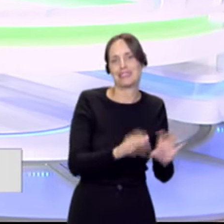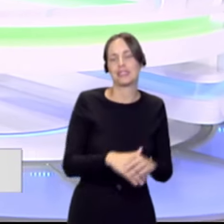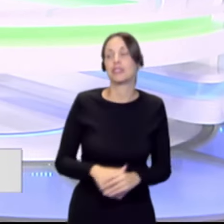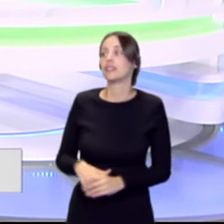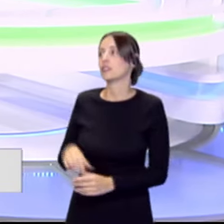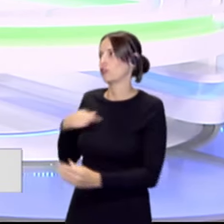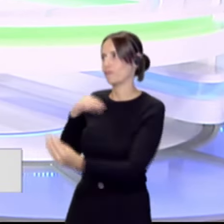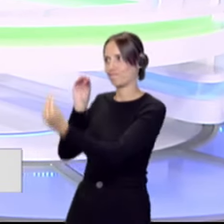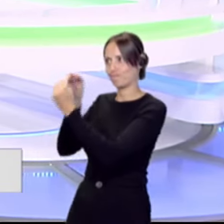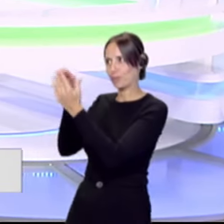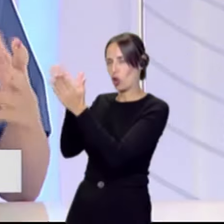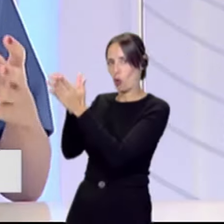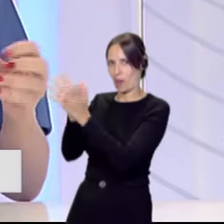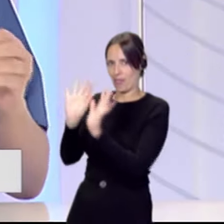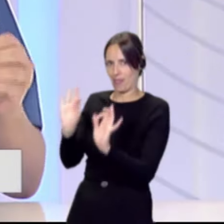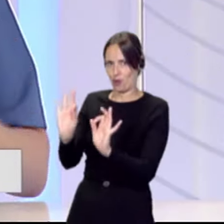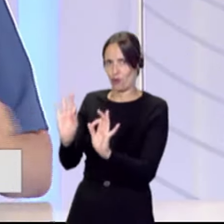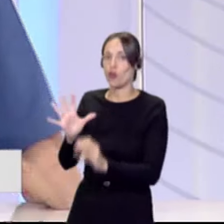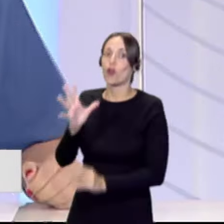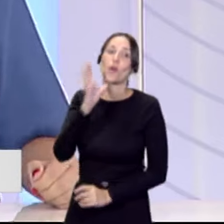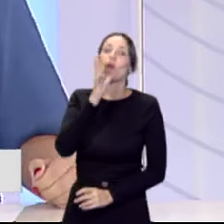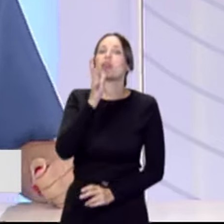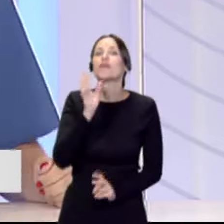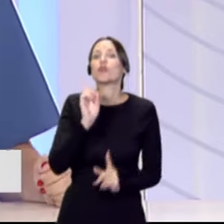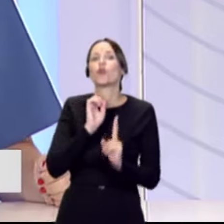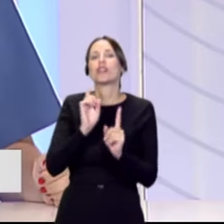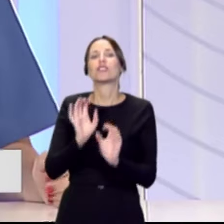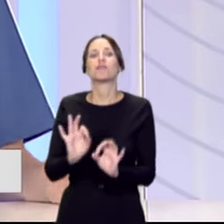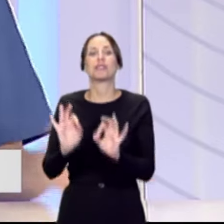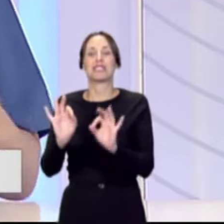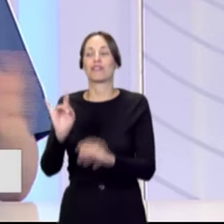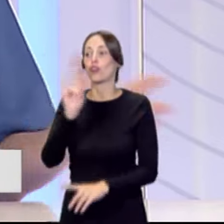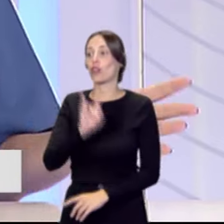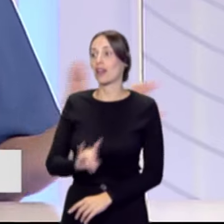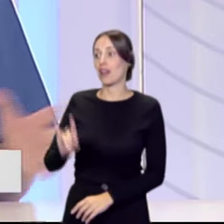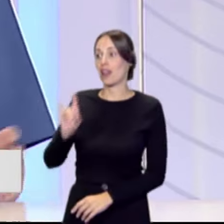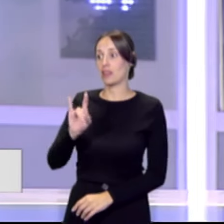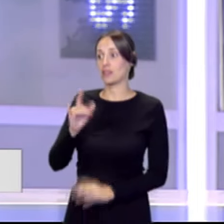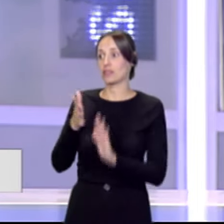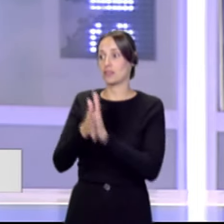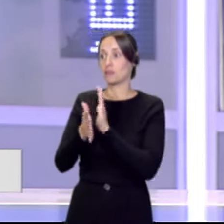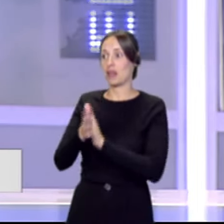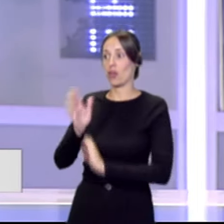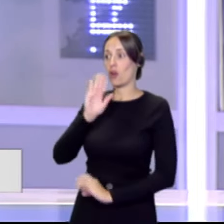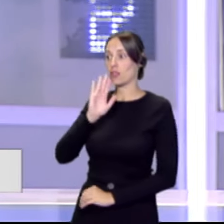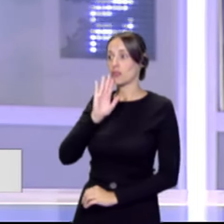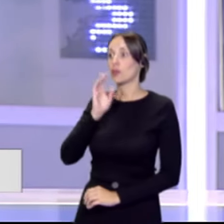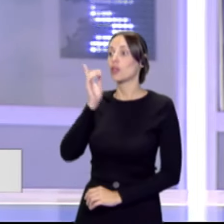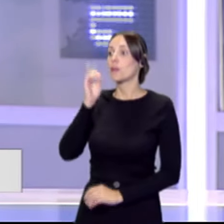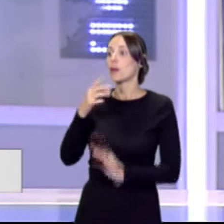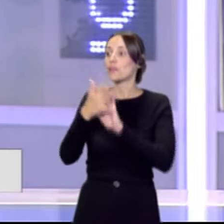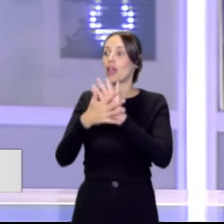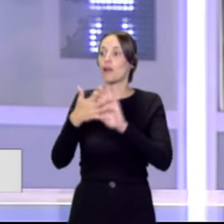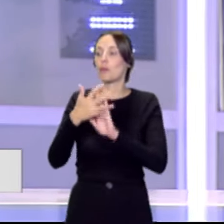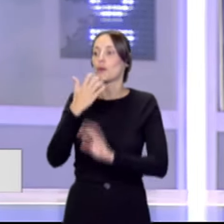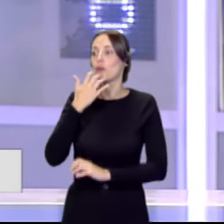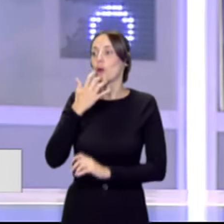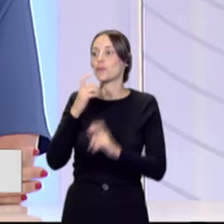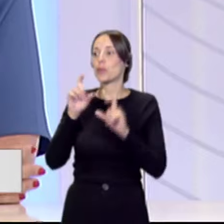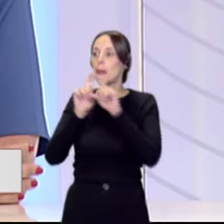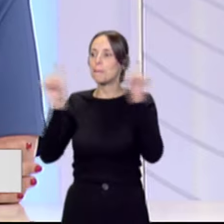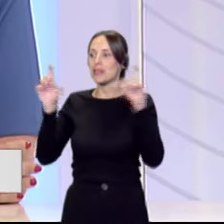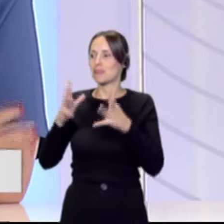Antonio, porque además es una casuística muy concreta de las islas, como le explicaba, pero también vámonos a otro tipo de empresas un poco más grandes, ¿no? O sea, yo creo